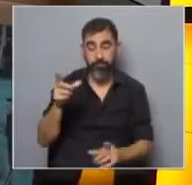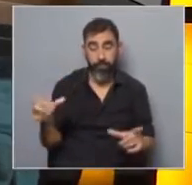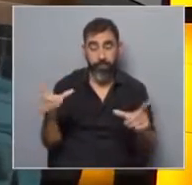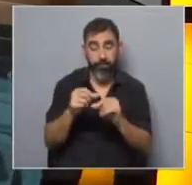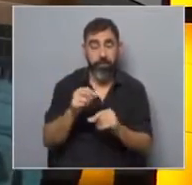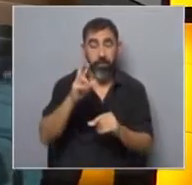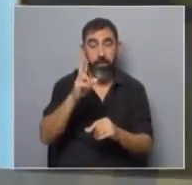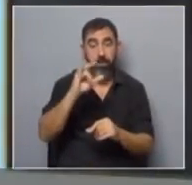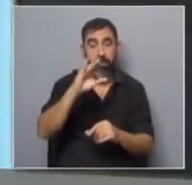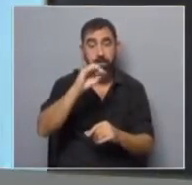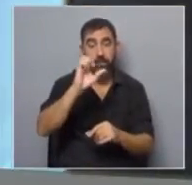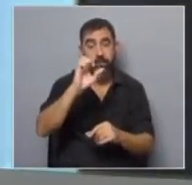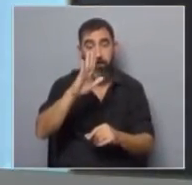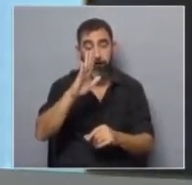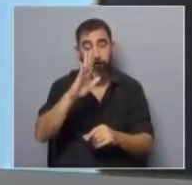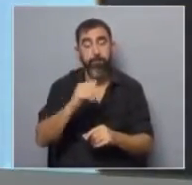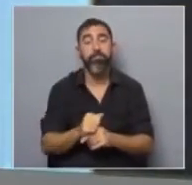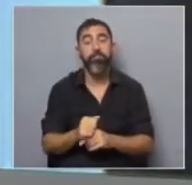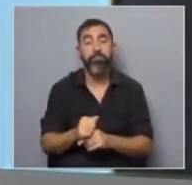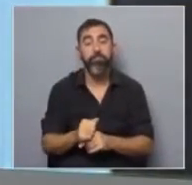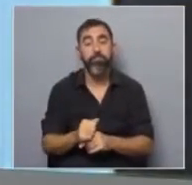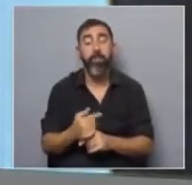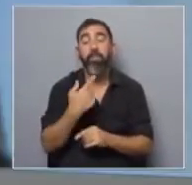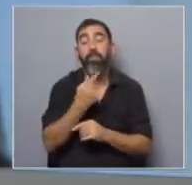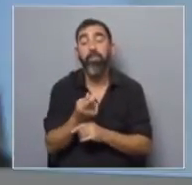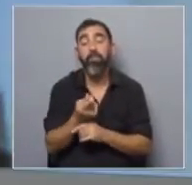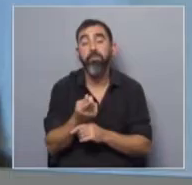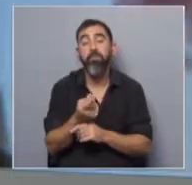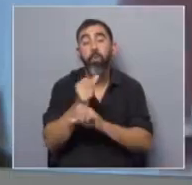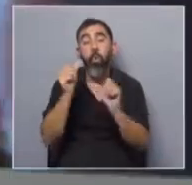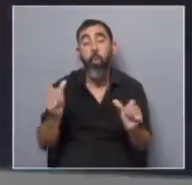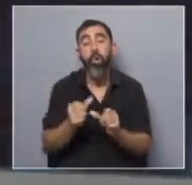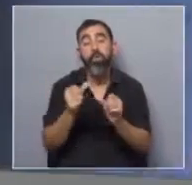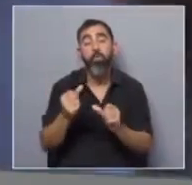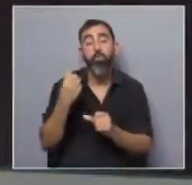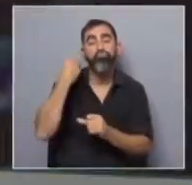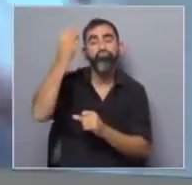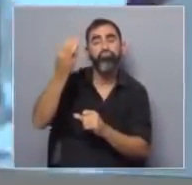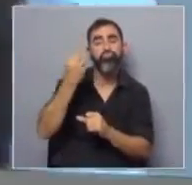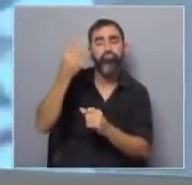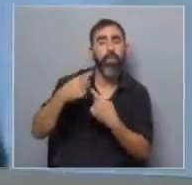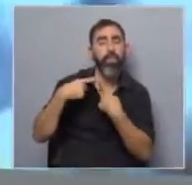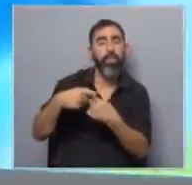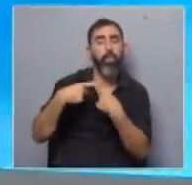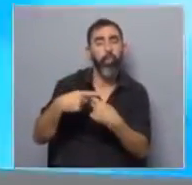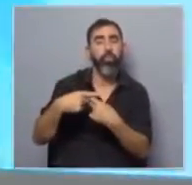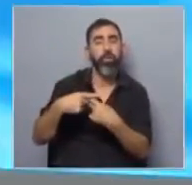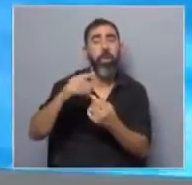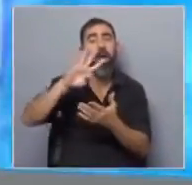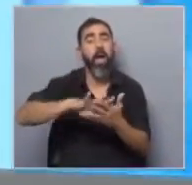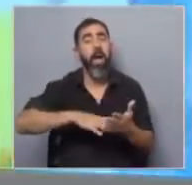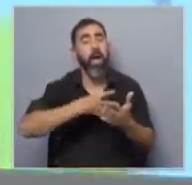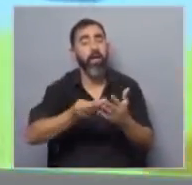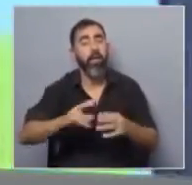RICEP, dijimos, bueno, lo vamos a hacer con un seminario donde discutamos la agenda